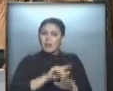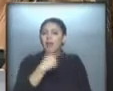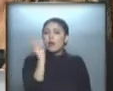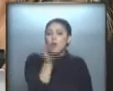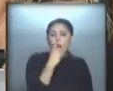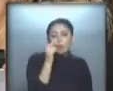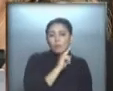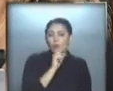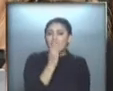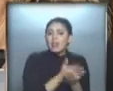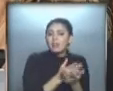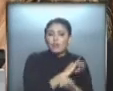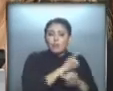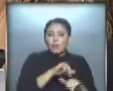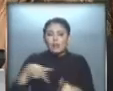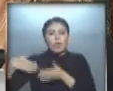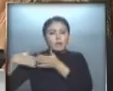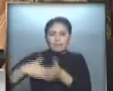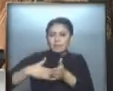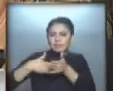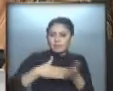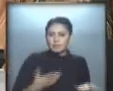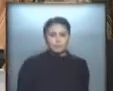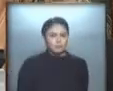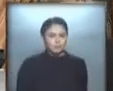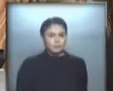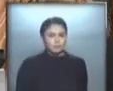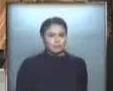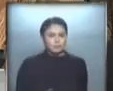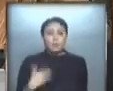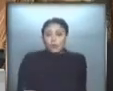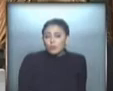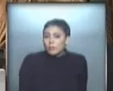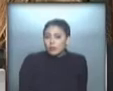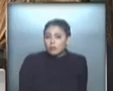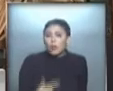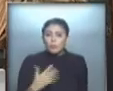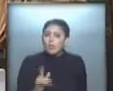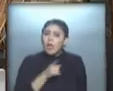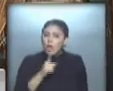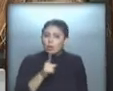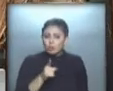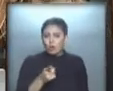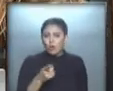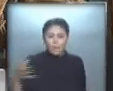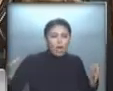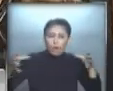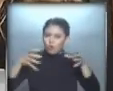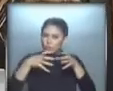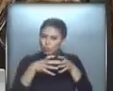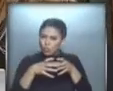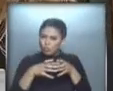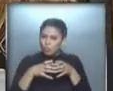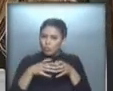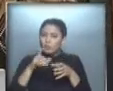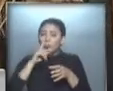argentinas ejerzamos nuestro derecho a la información. Esto, por supuesto, que puede afectar. Los medios concentrados